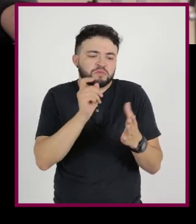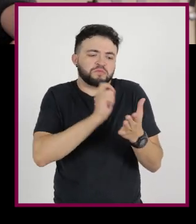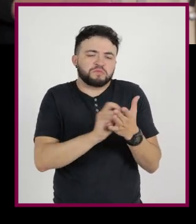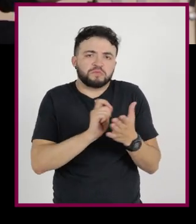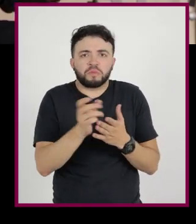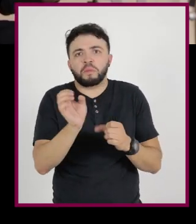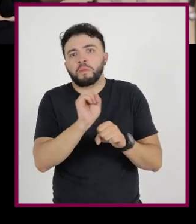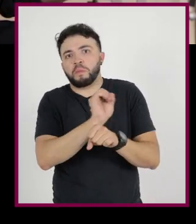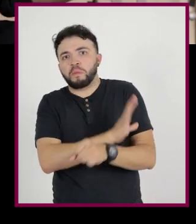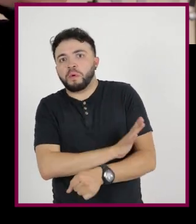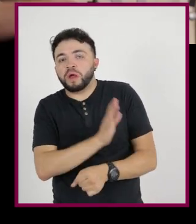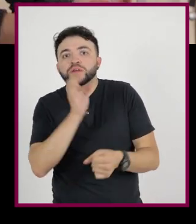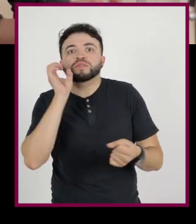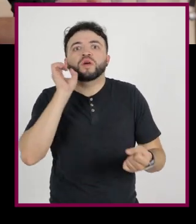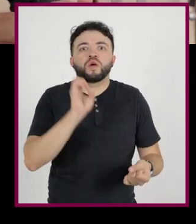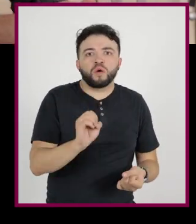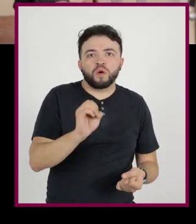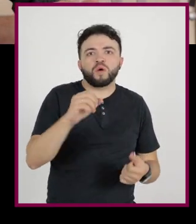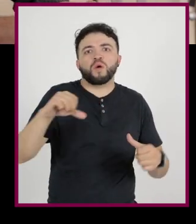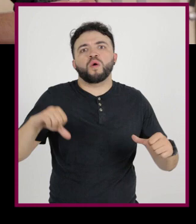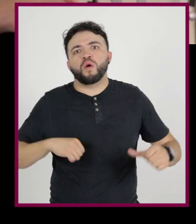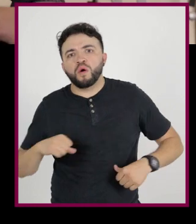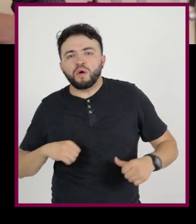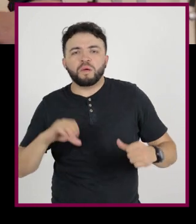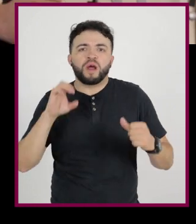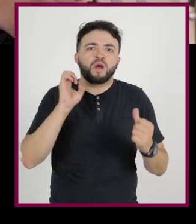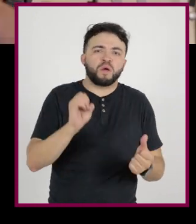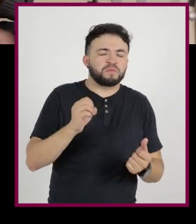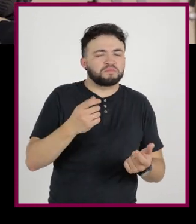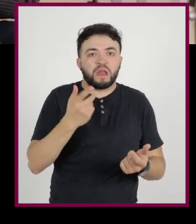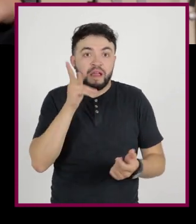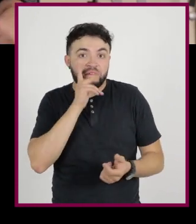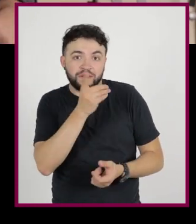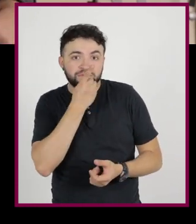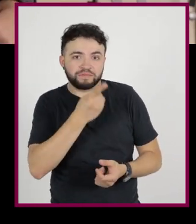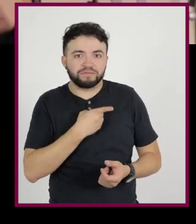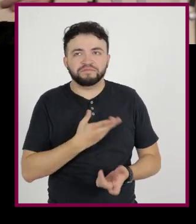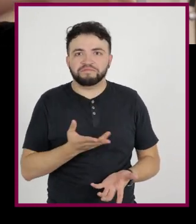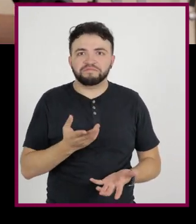cuentos o incluso poesía? Va, me encanta la idea.